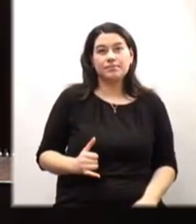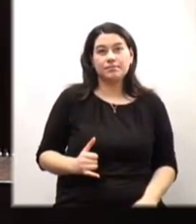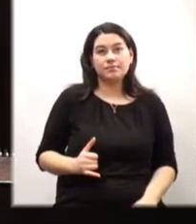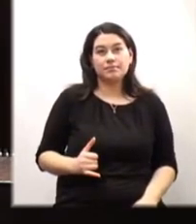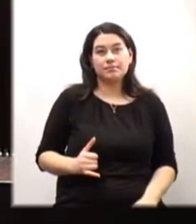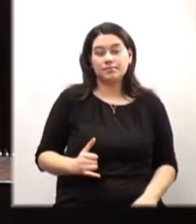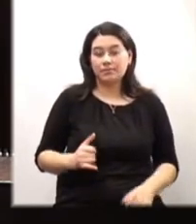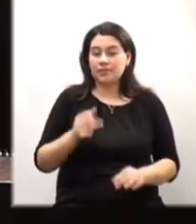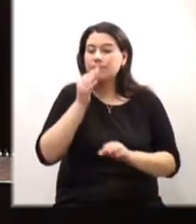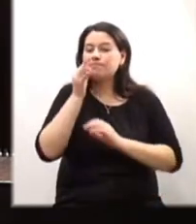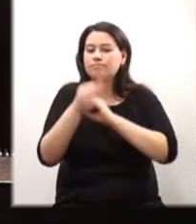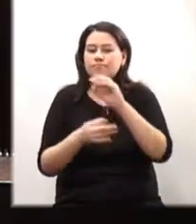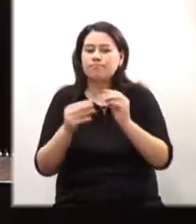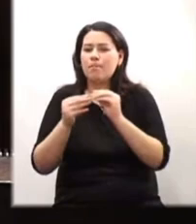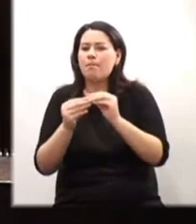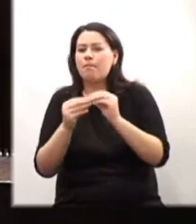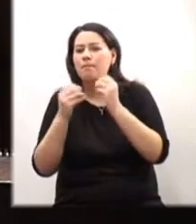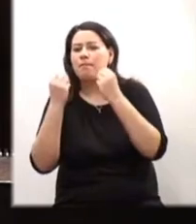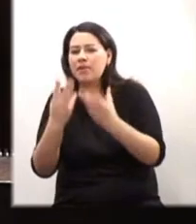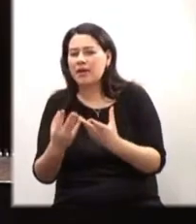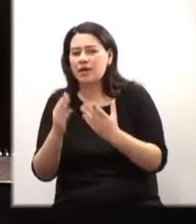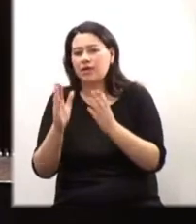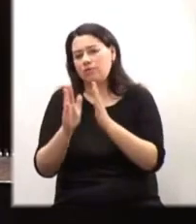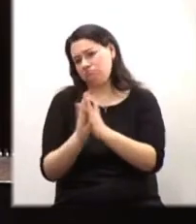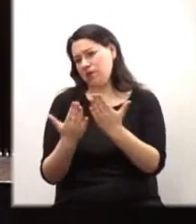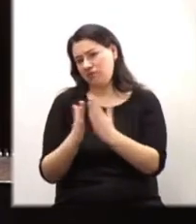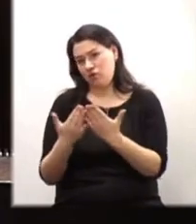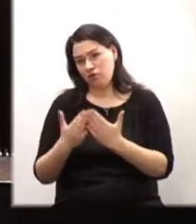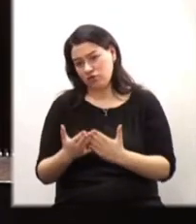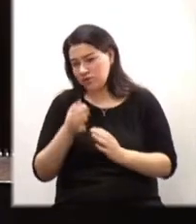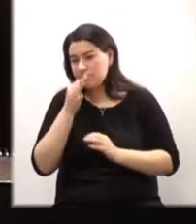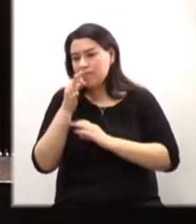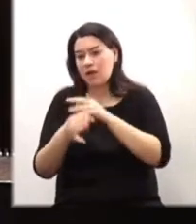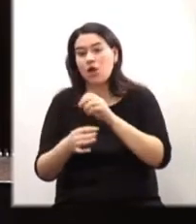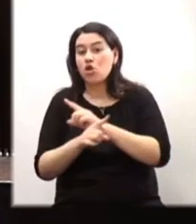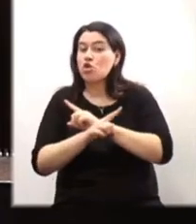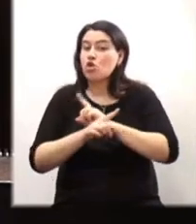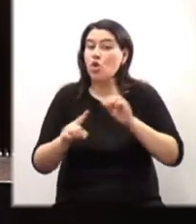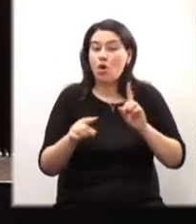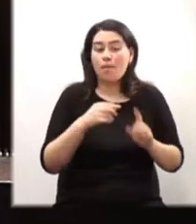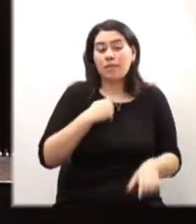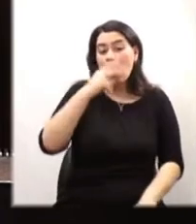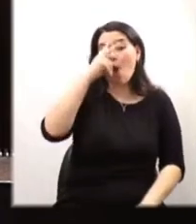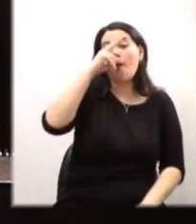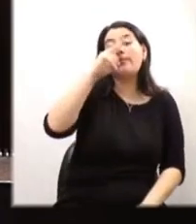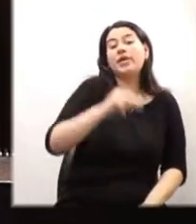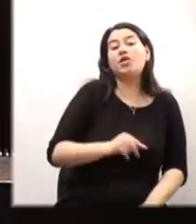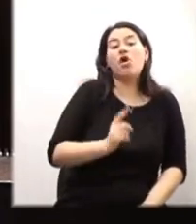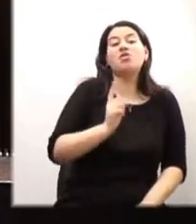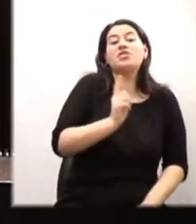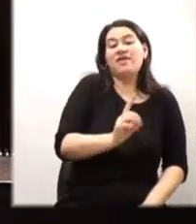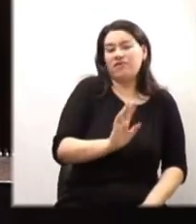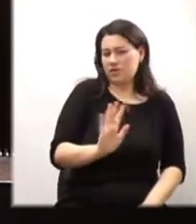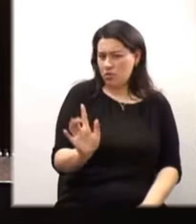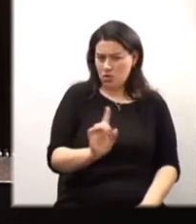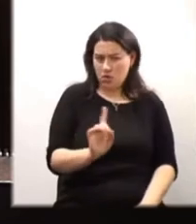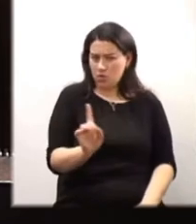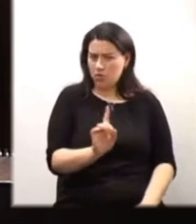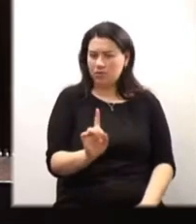la exposición de motivos y también en todos los tomos y no a partir de lo que a mí me parece que debería ser, digamos,